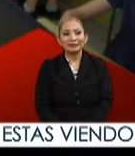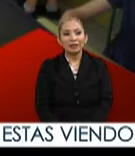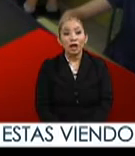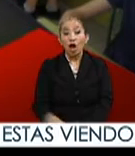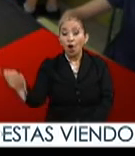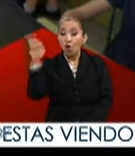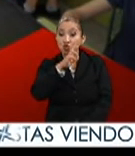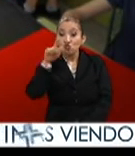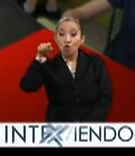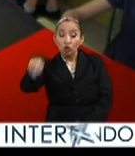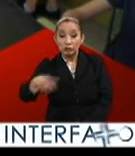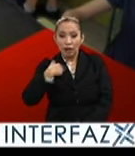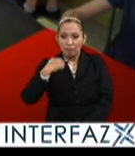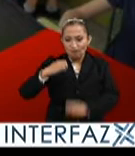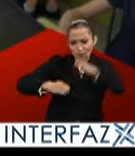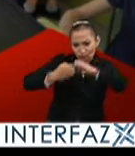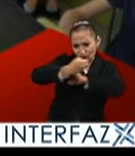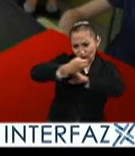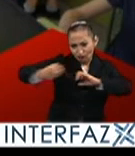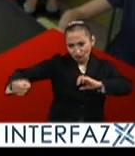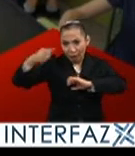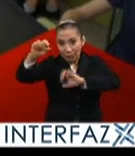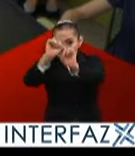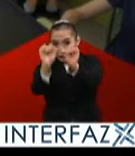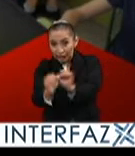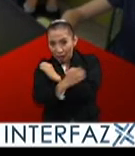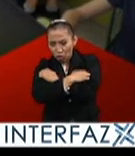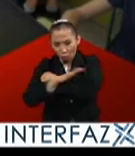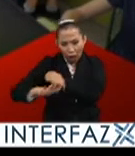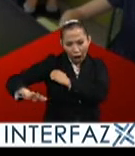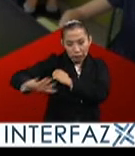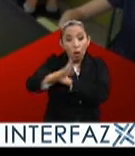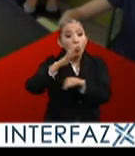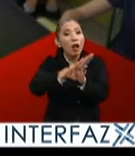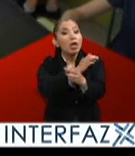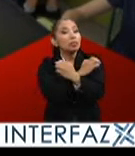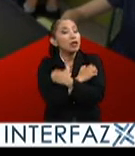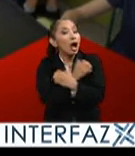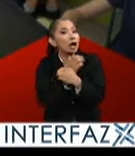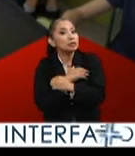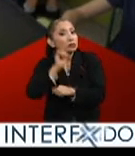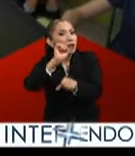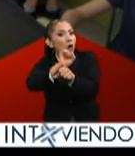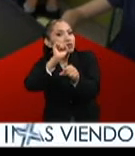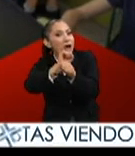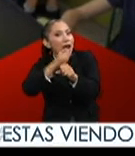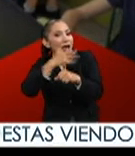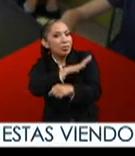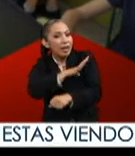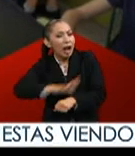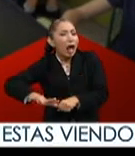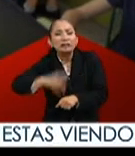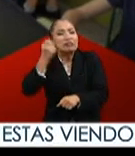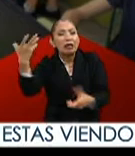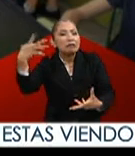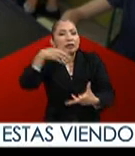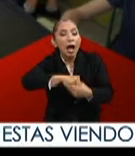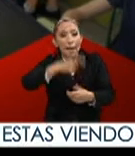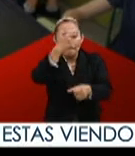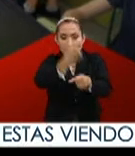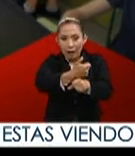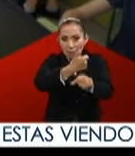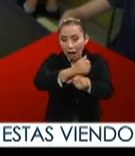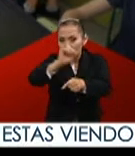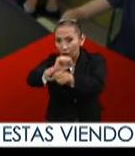En Rusia, la estructura principal del sistema educativo es la educación secundaria general, que incluye la